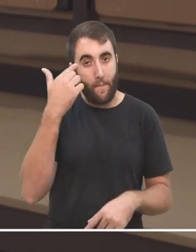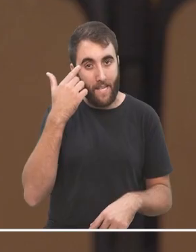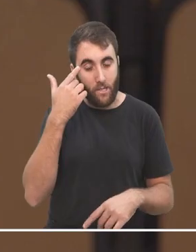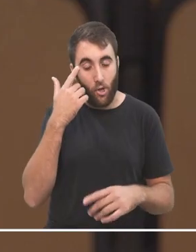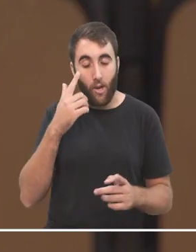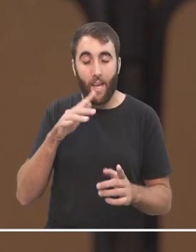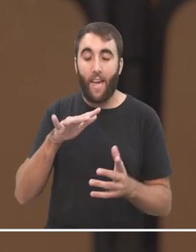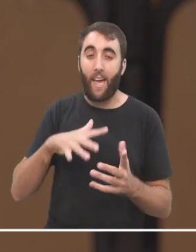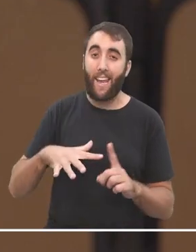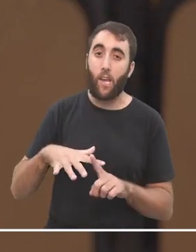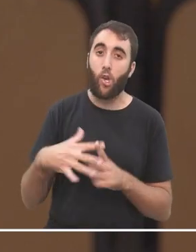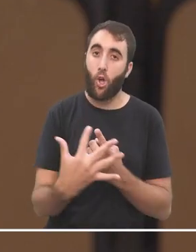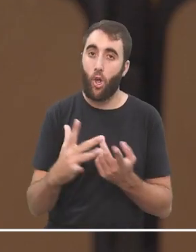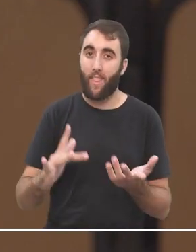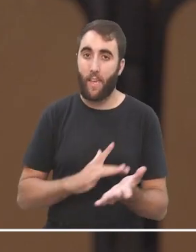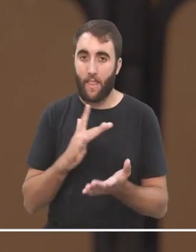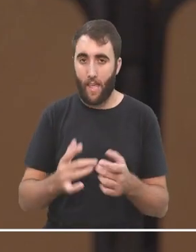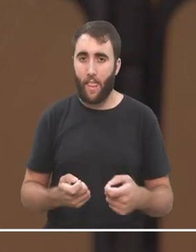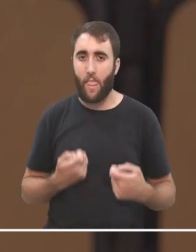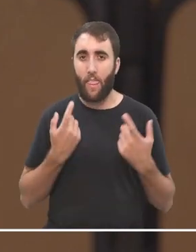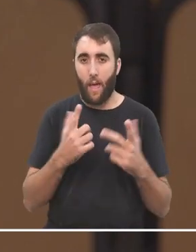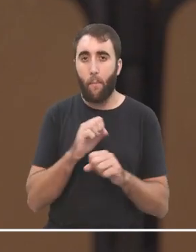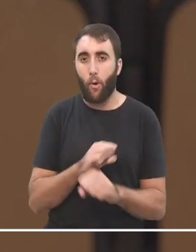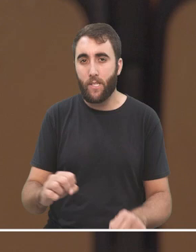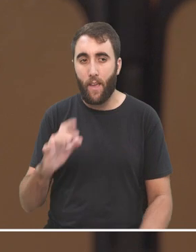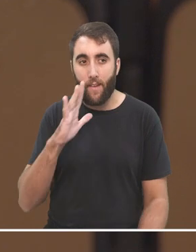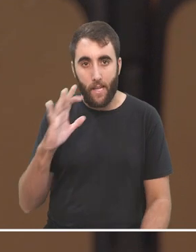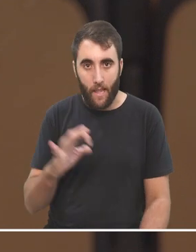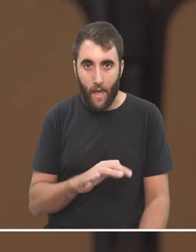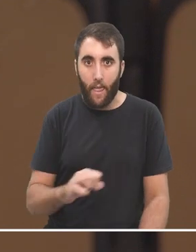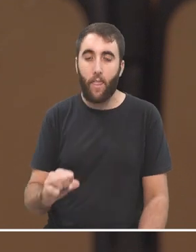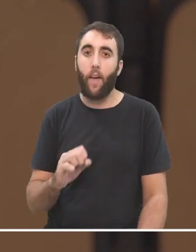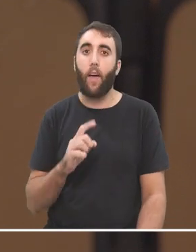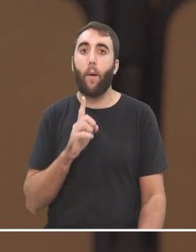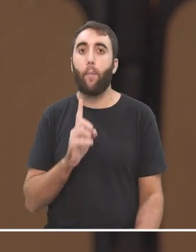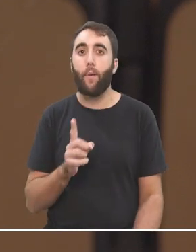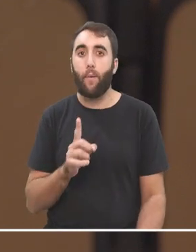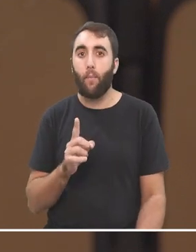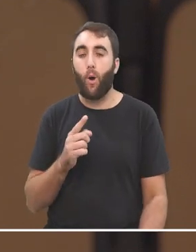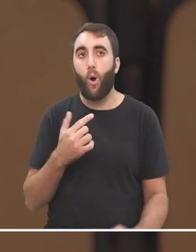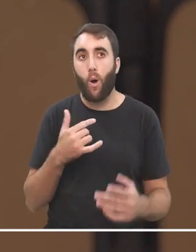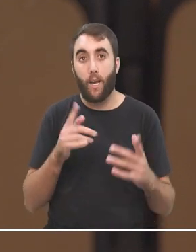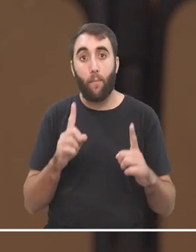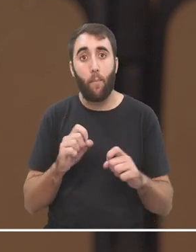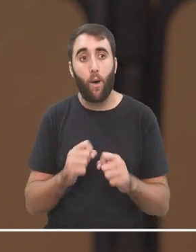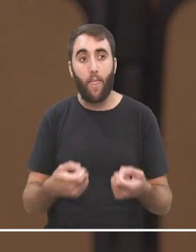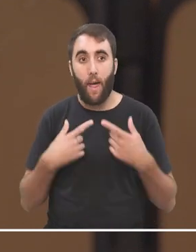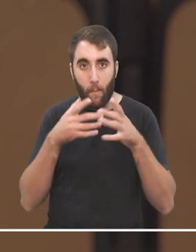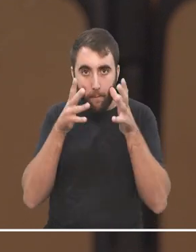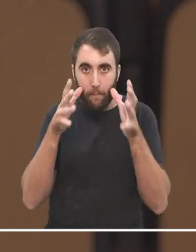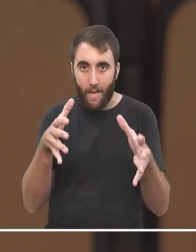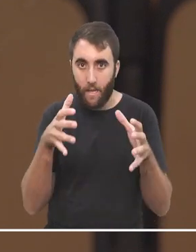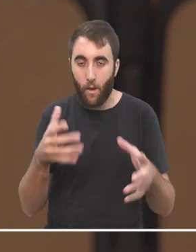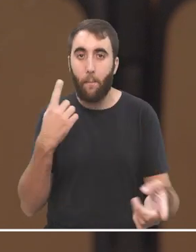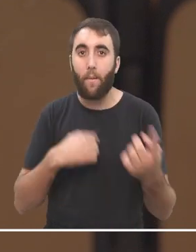digital ofrece nuevas posibilidades y como contrapartida nuevos peligros, pero también